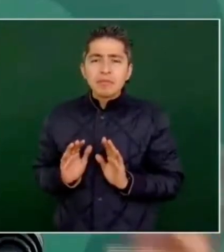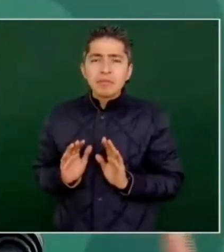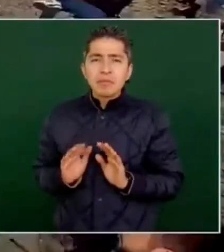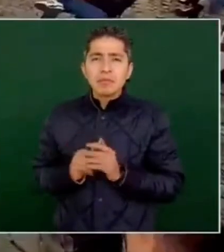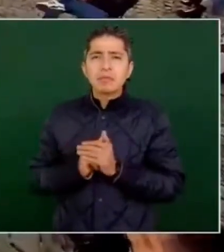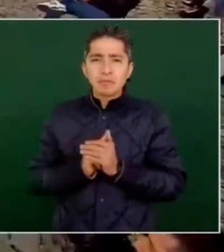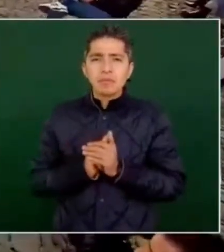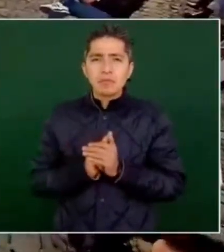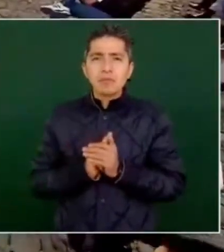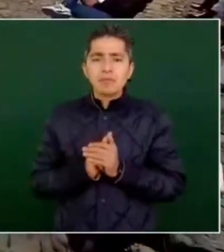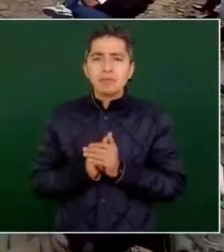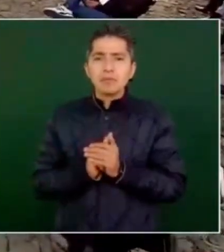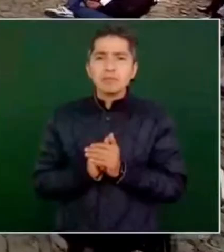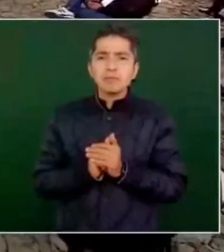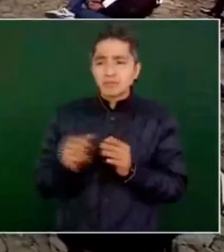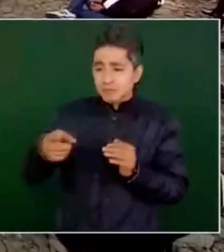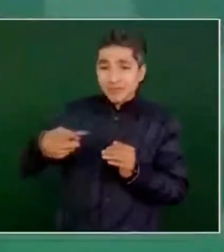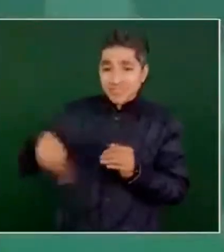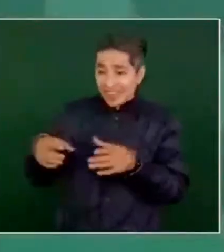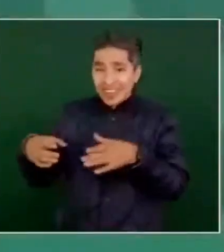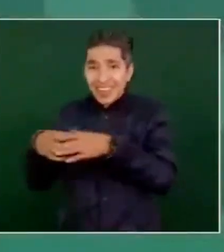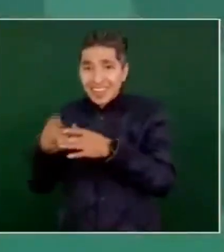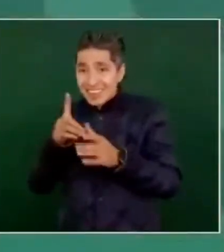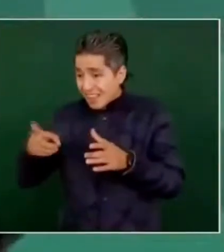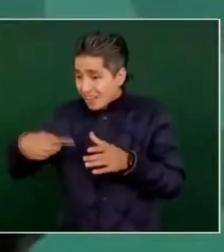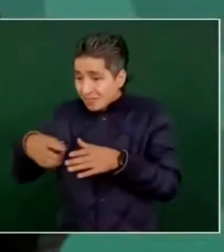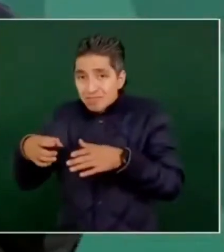fueron del bloque conservador